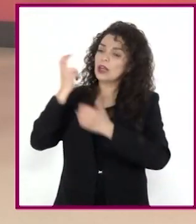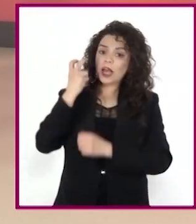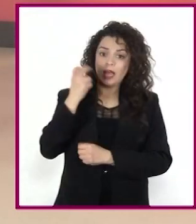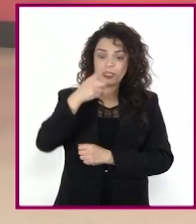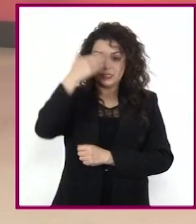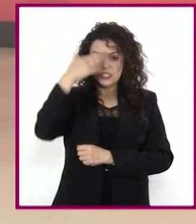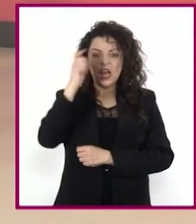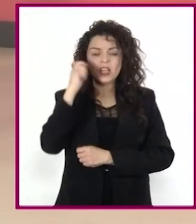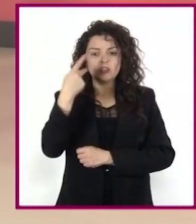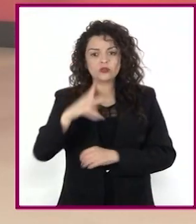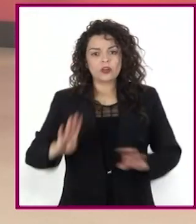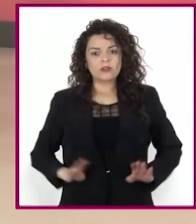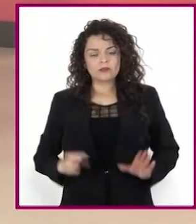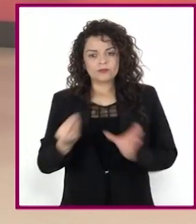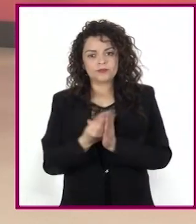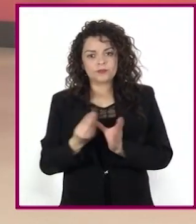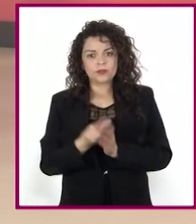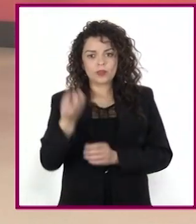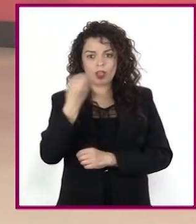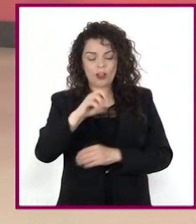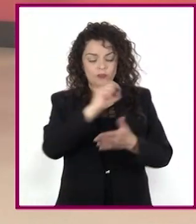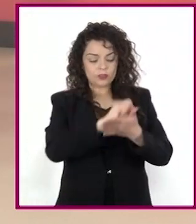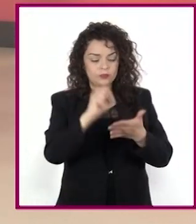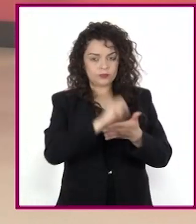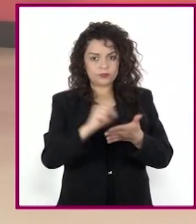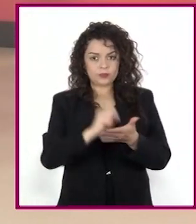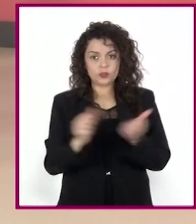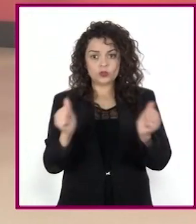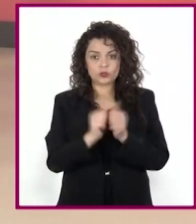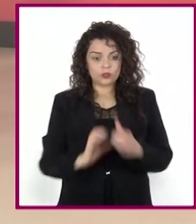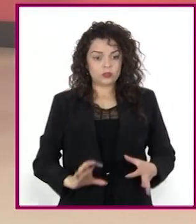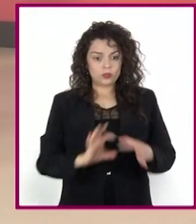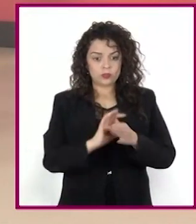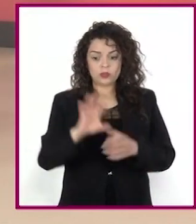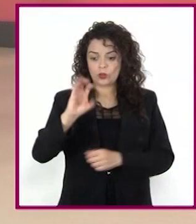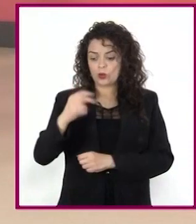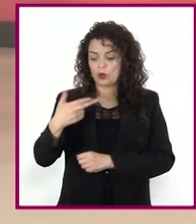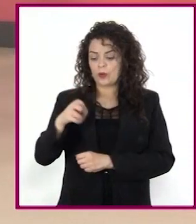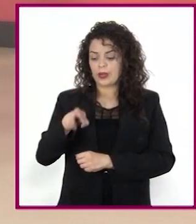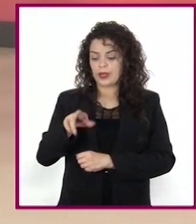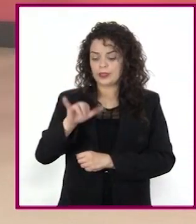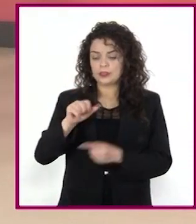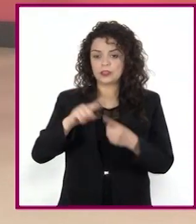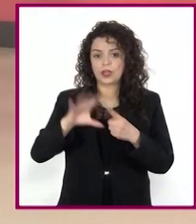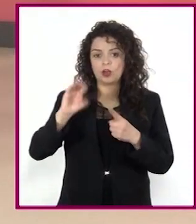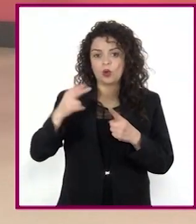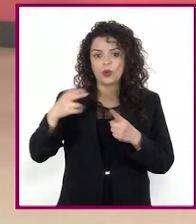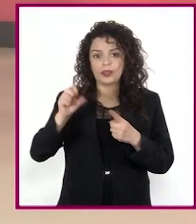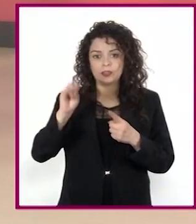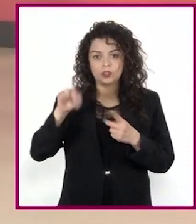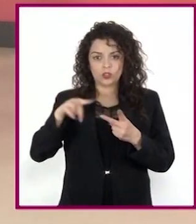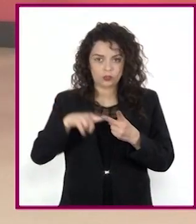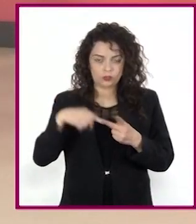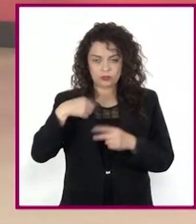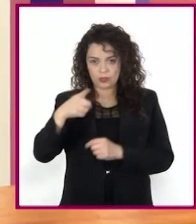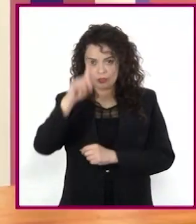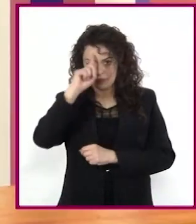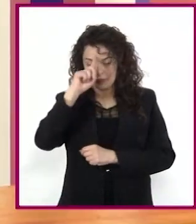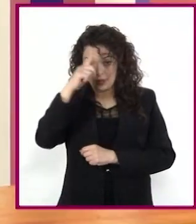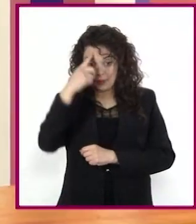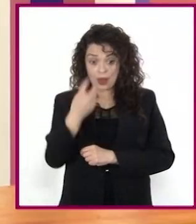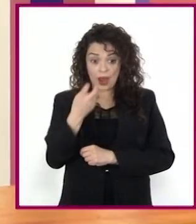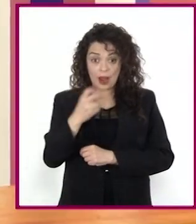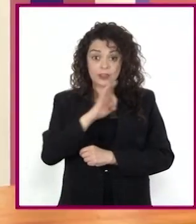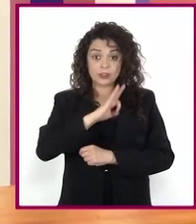las características que debe tener un texto elaborado con coherencia y cohesión? Les recomiendo que para mantener la coherencia en